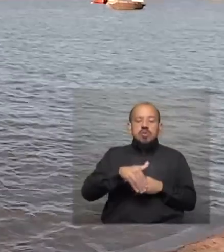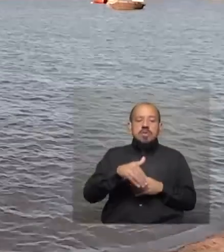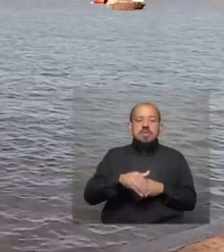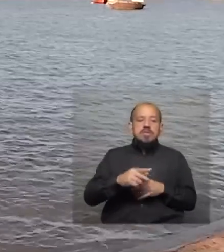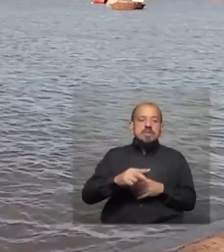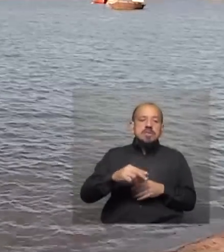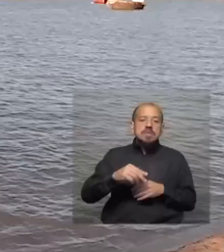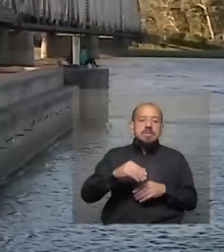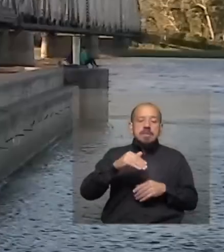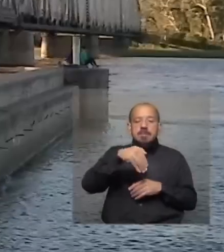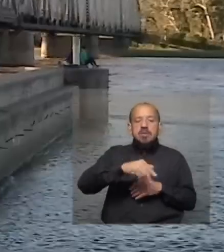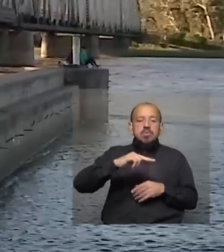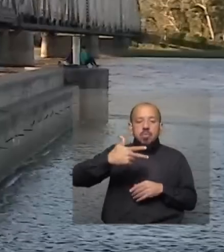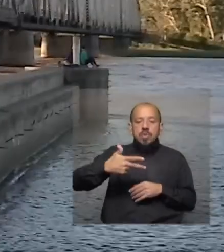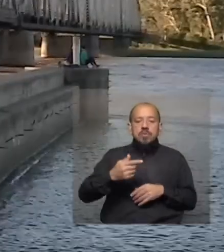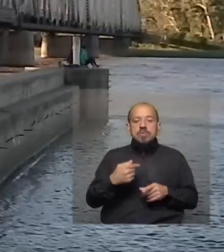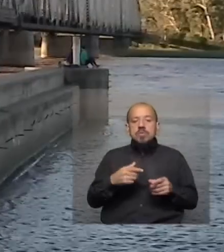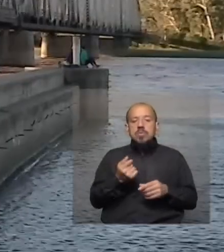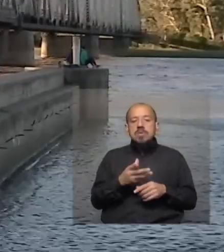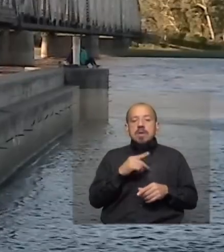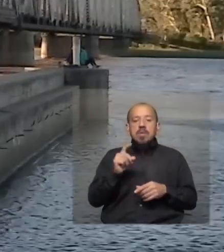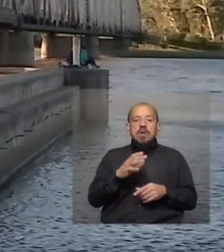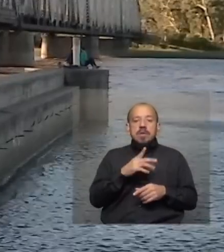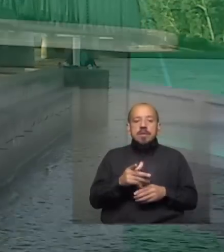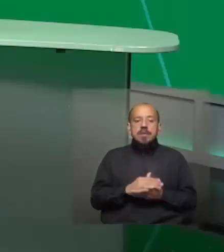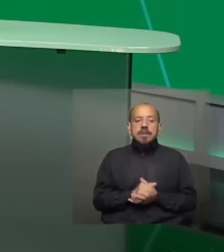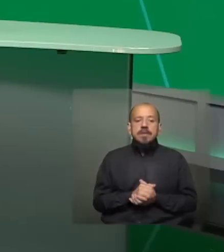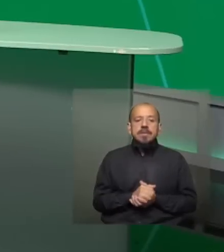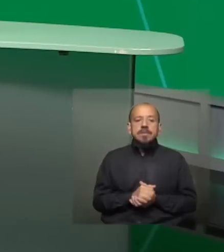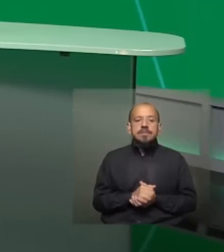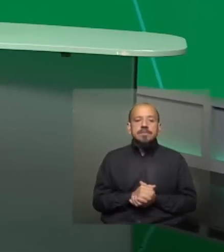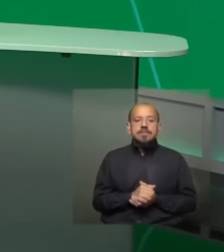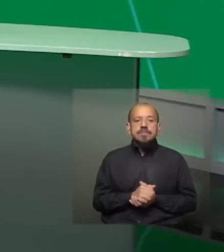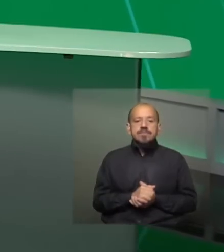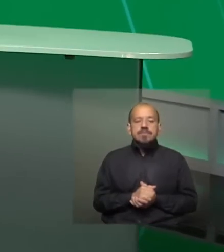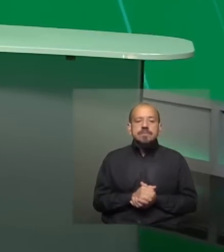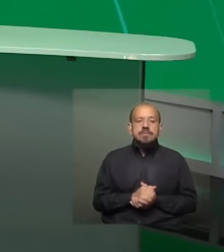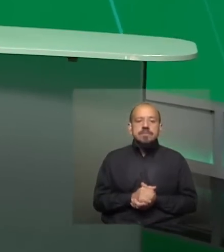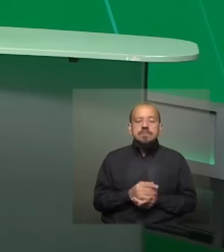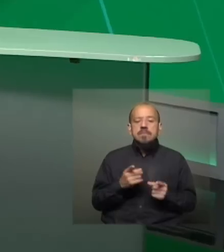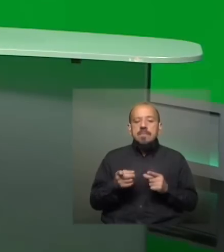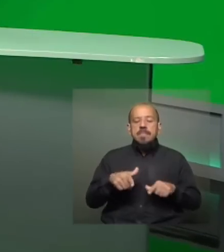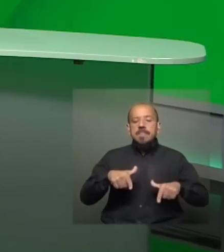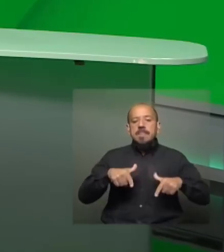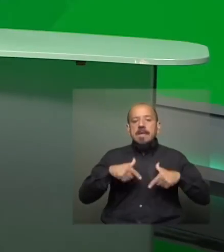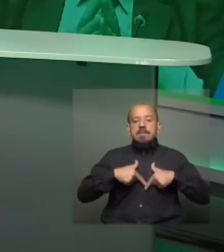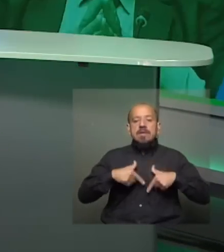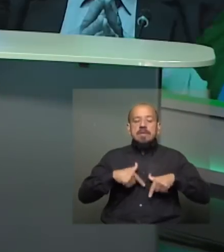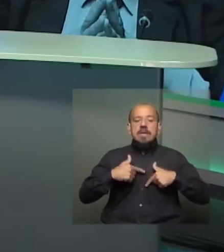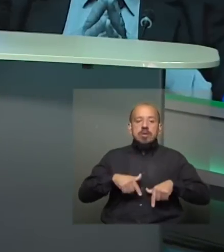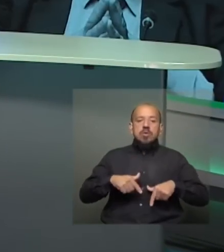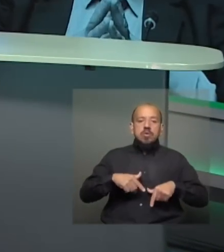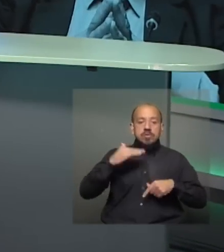en cuánto está ahora Cuánta agua nos queda el Ministerio de defensa nacional solicitó